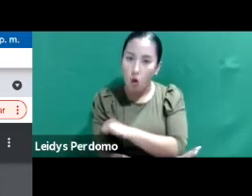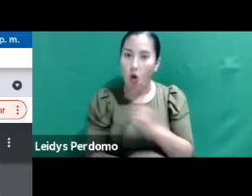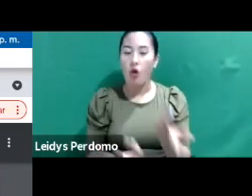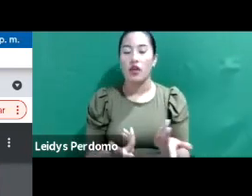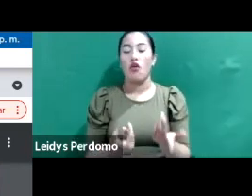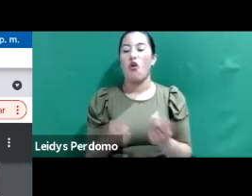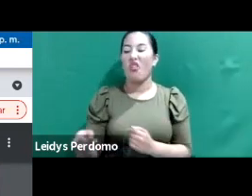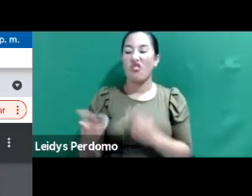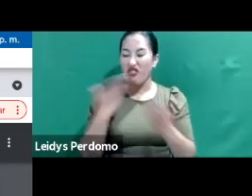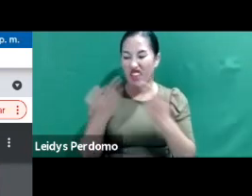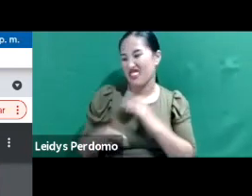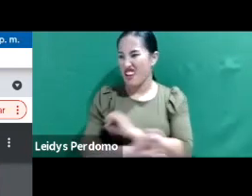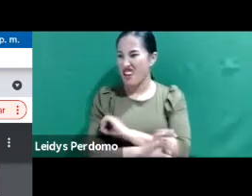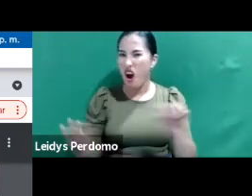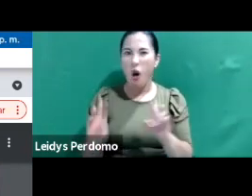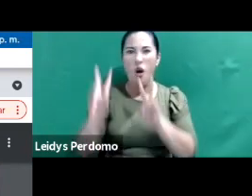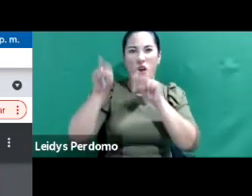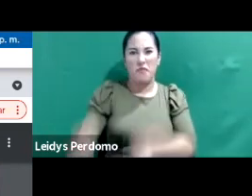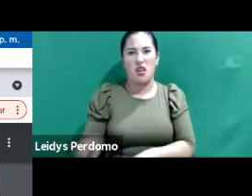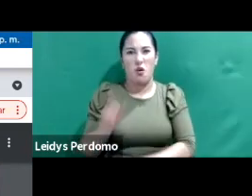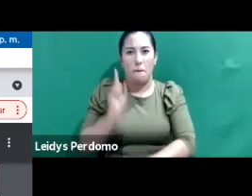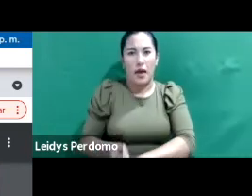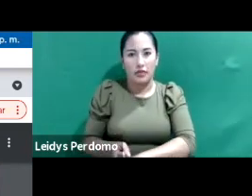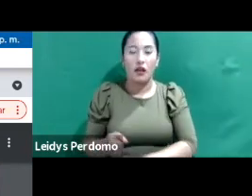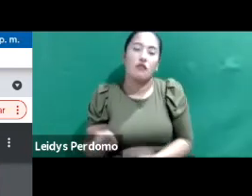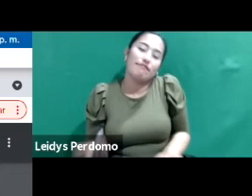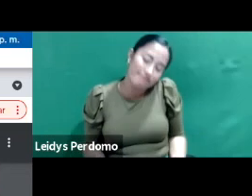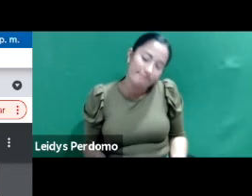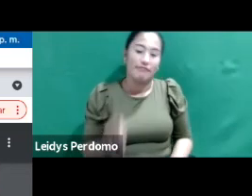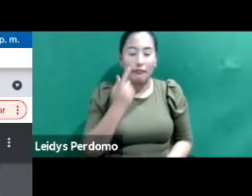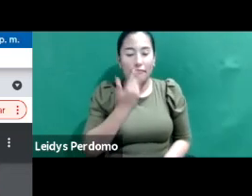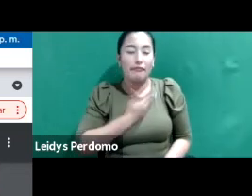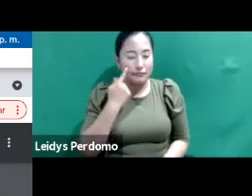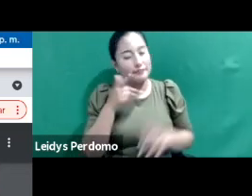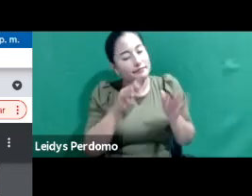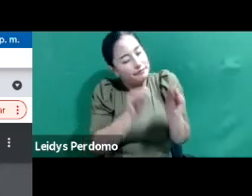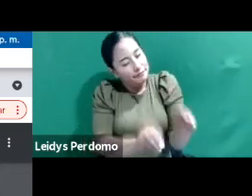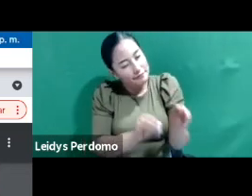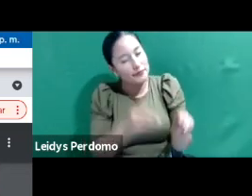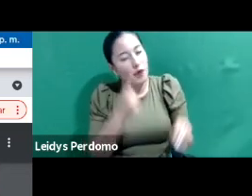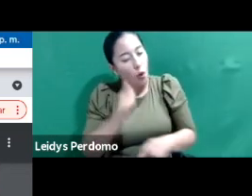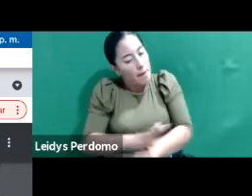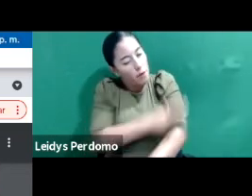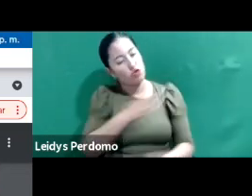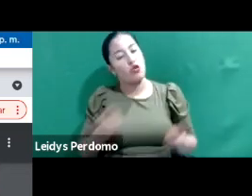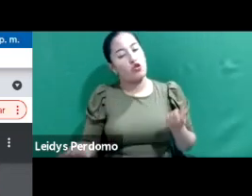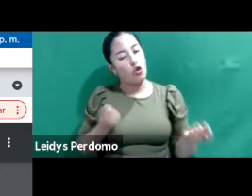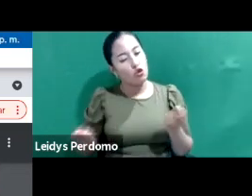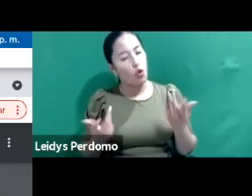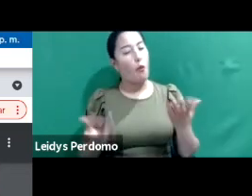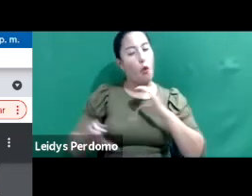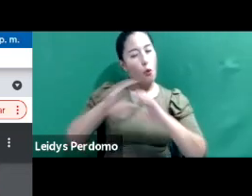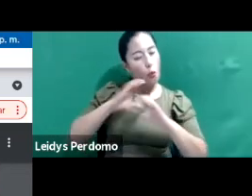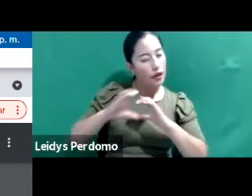en el otro, es llegar, y por eso es que a los papás se les enseña a medir sus emociones, cómo regularse, cómo se